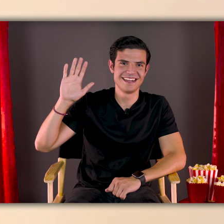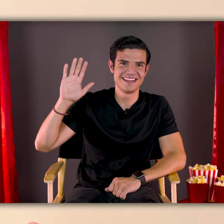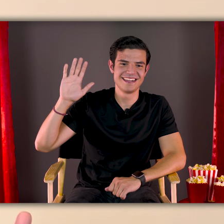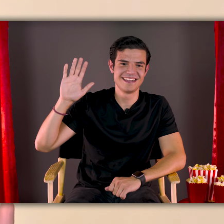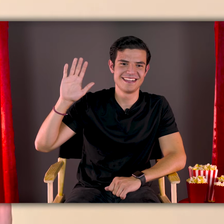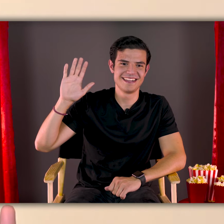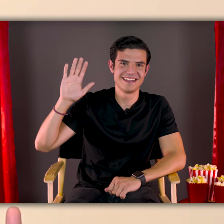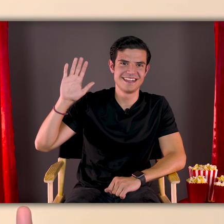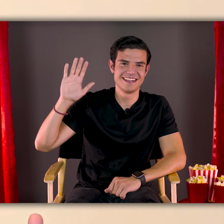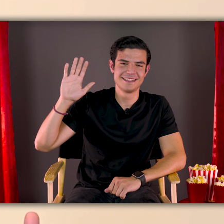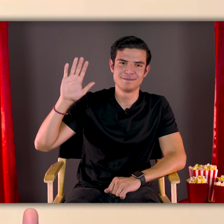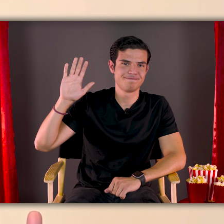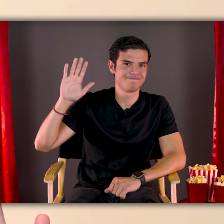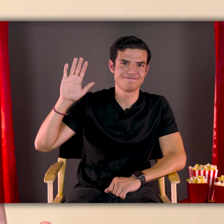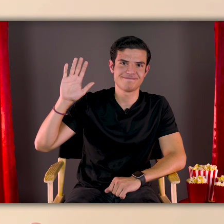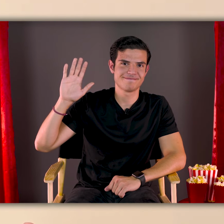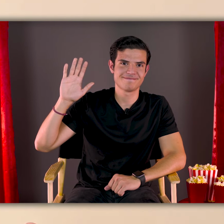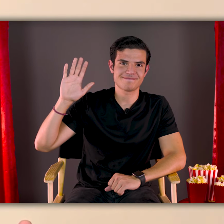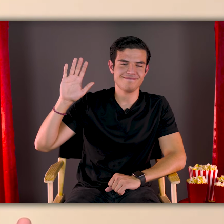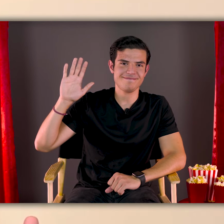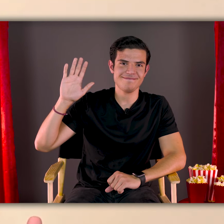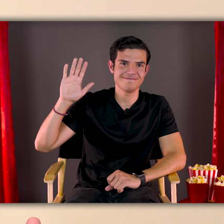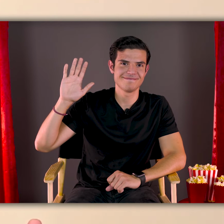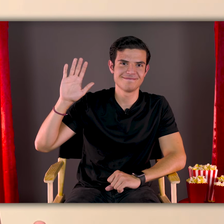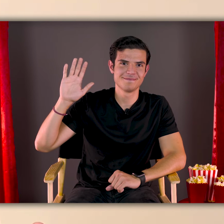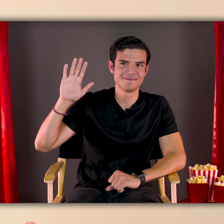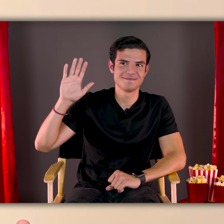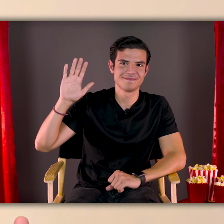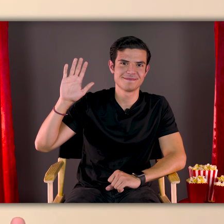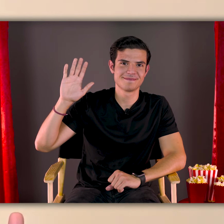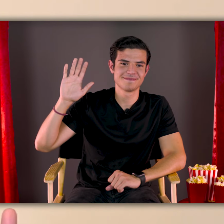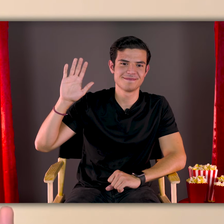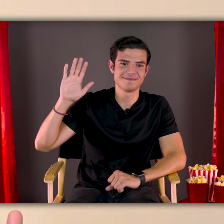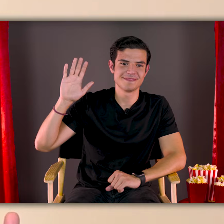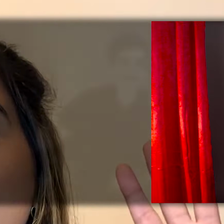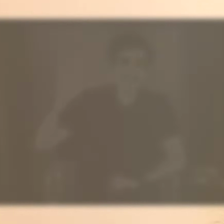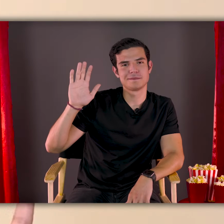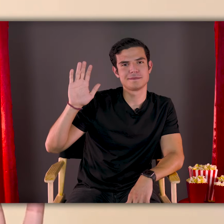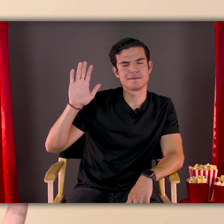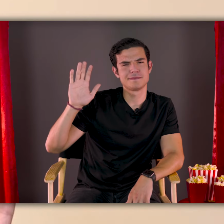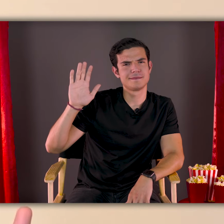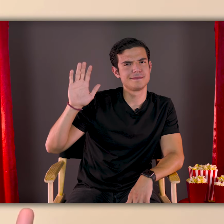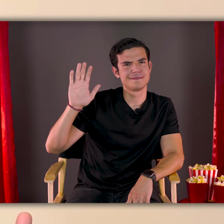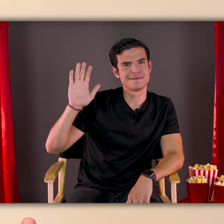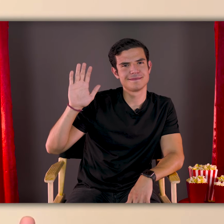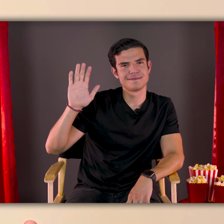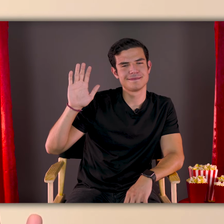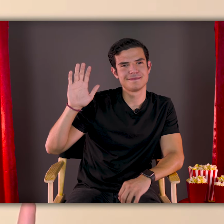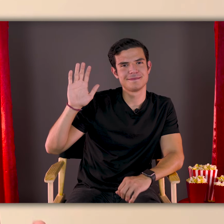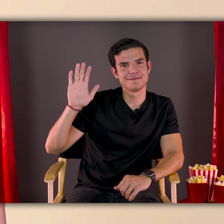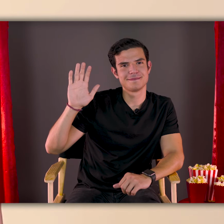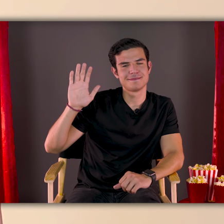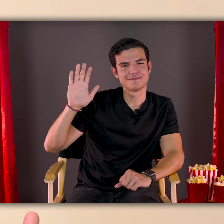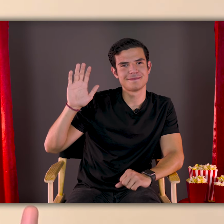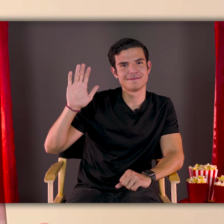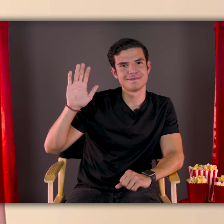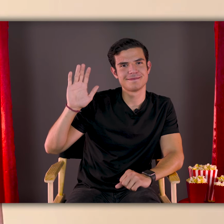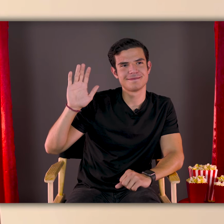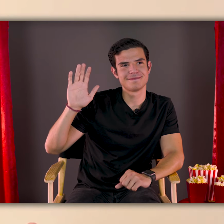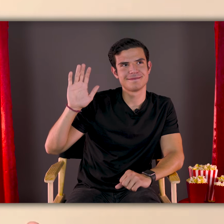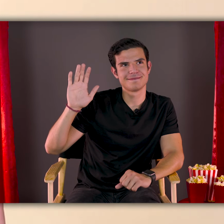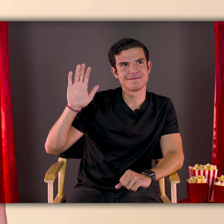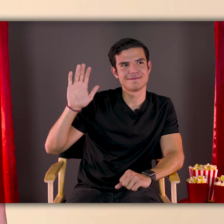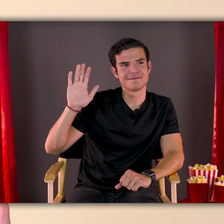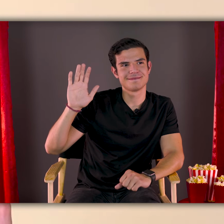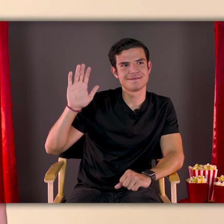ella solía ser una chica tranquila y que está como muy decepcionado y como que me parece un montón. Bueno, yo Nunca Nunca me quedé en algún